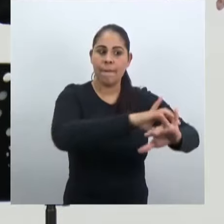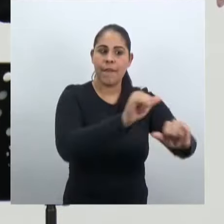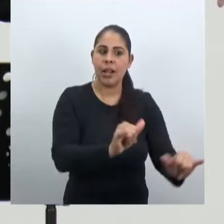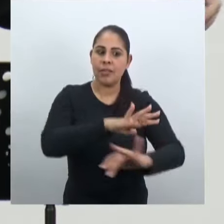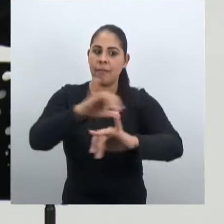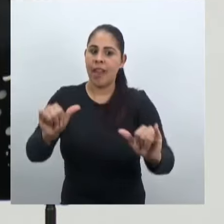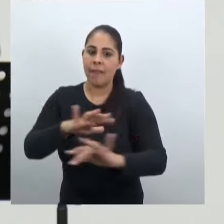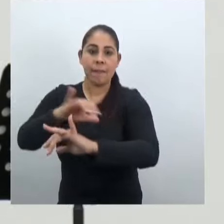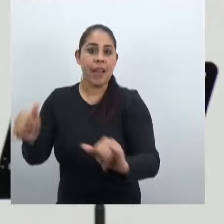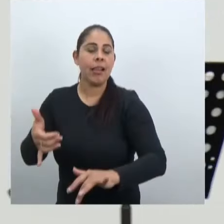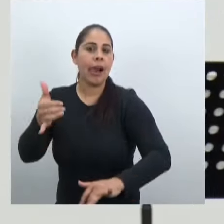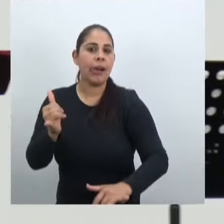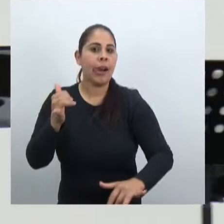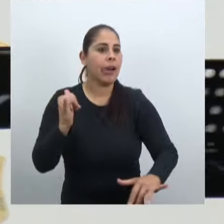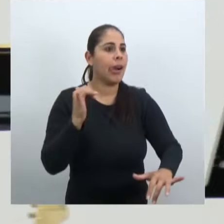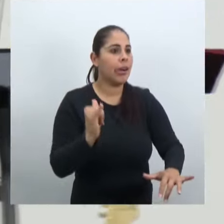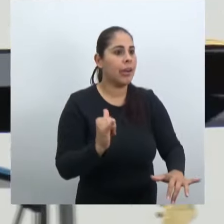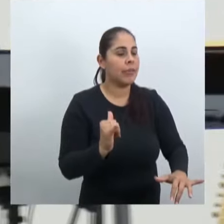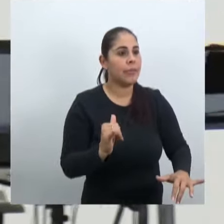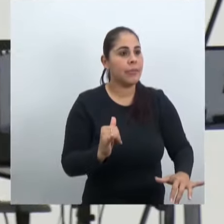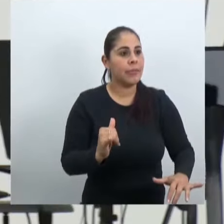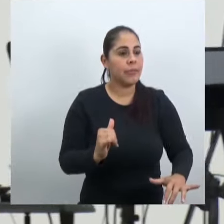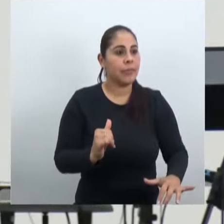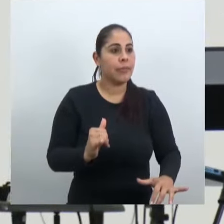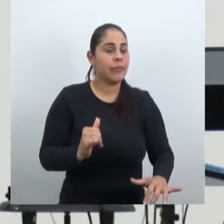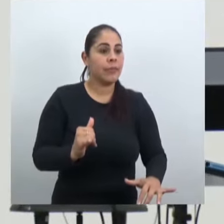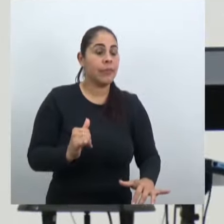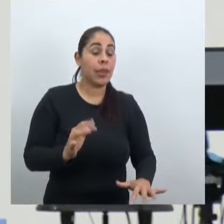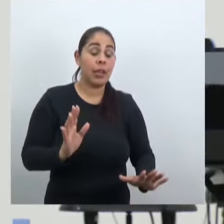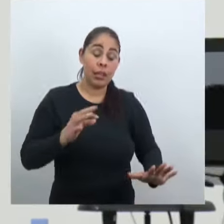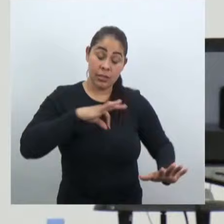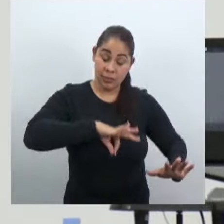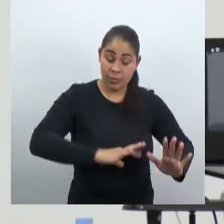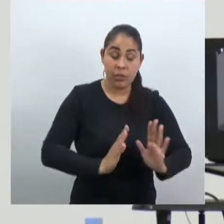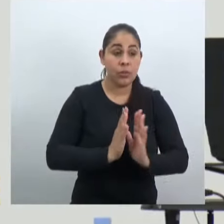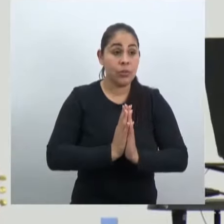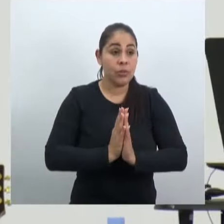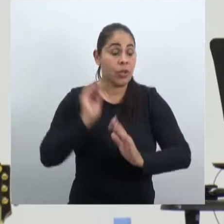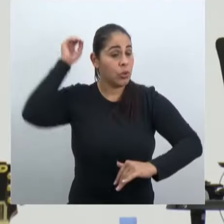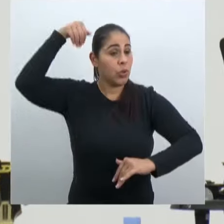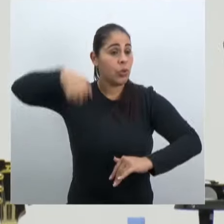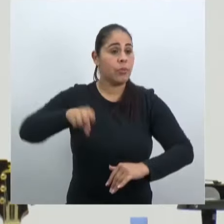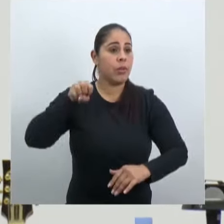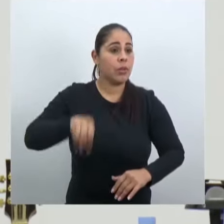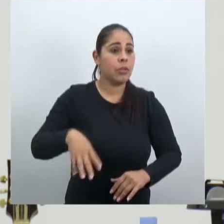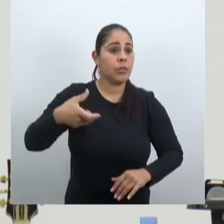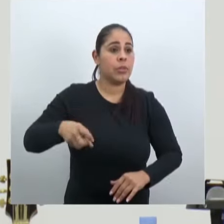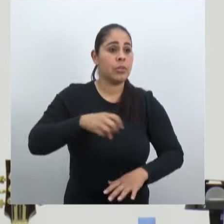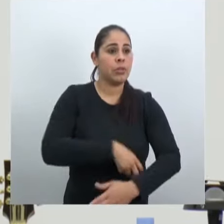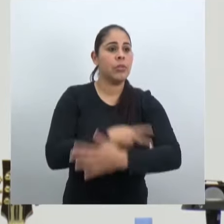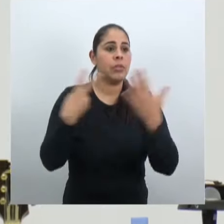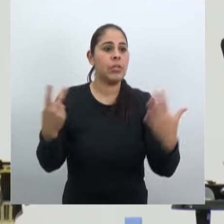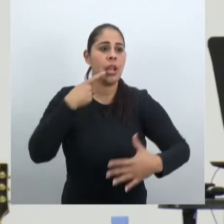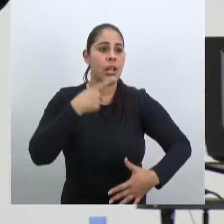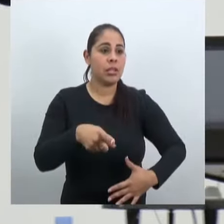paz. Pero ahora tengo otra cosa. El Espíritu Santo dice en Romanos 14, versículo 17: el reino